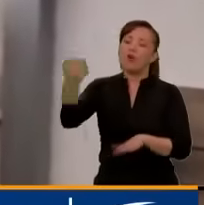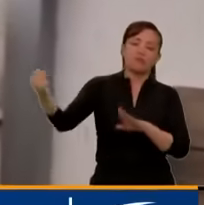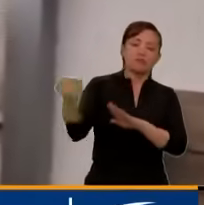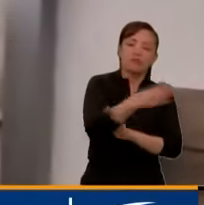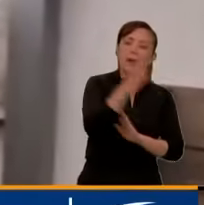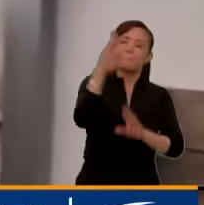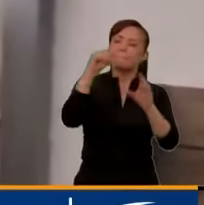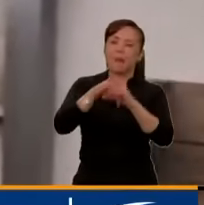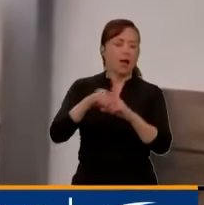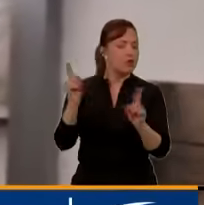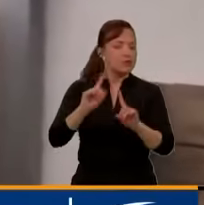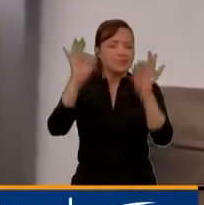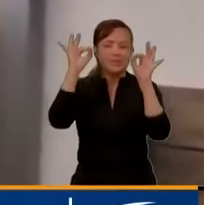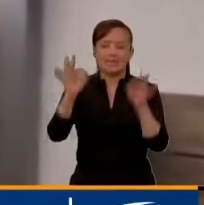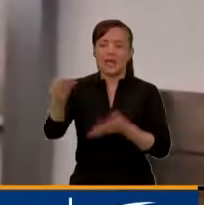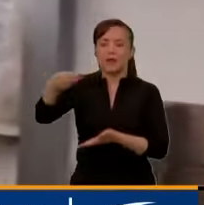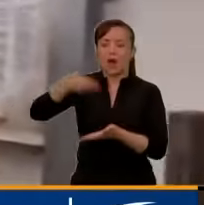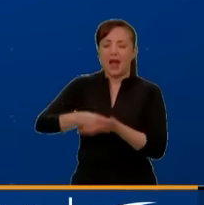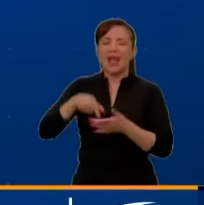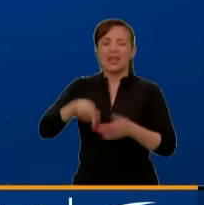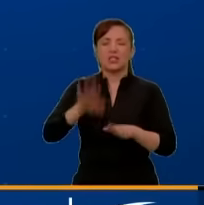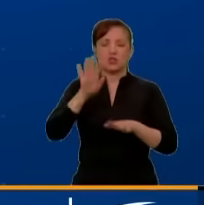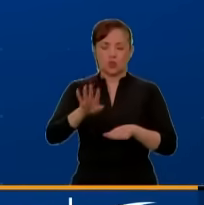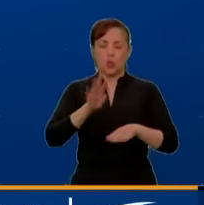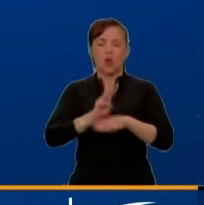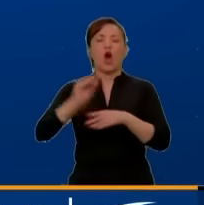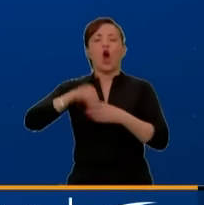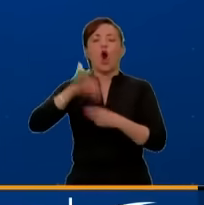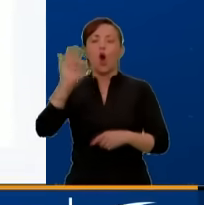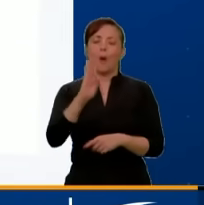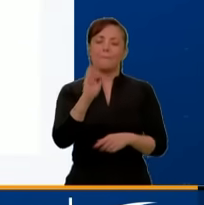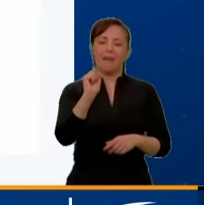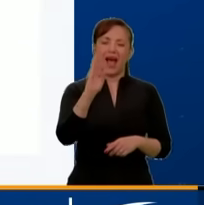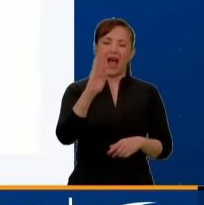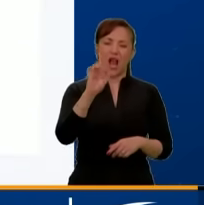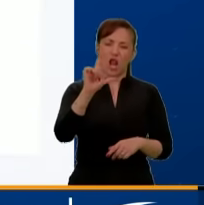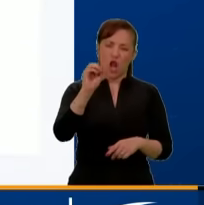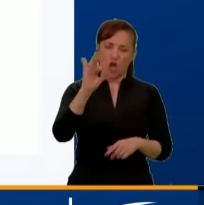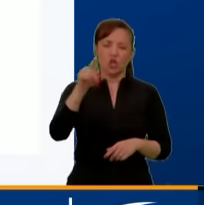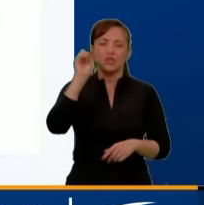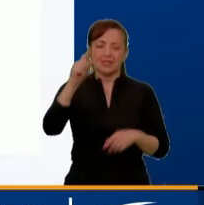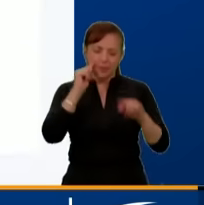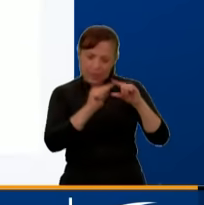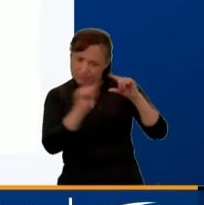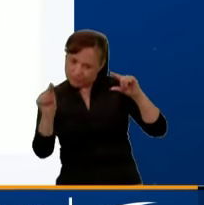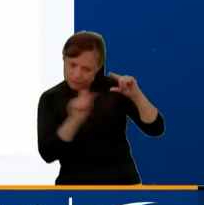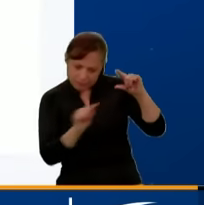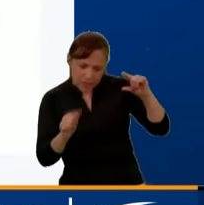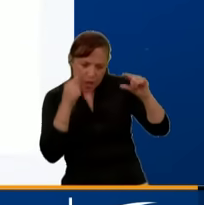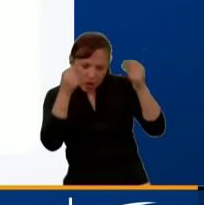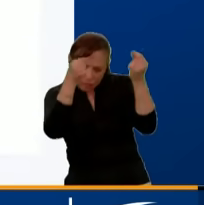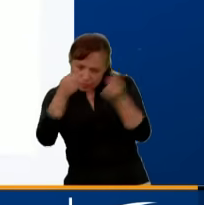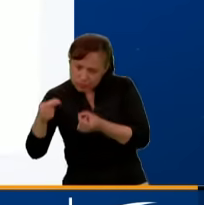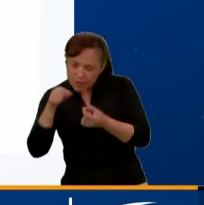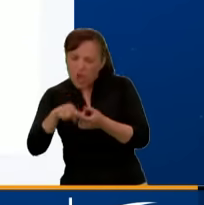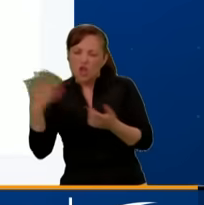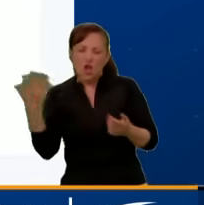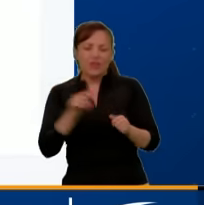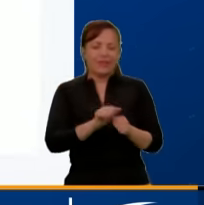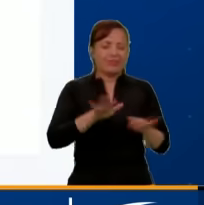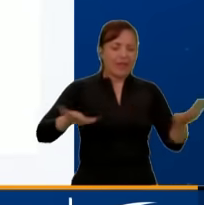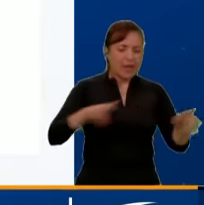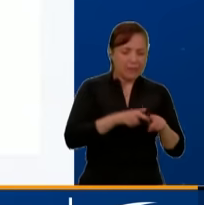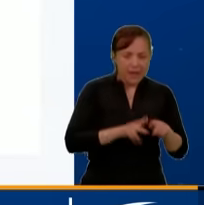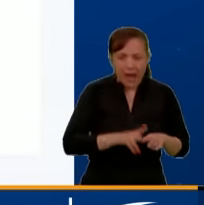cuenta bancaria, siempre son pagos online o Baloto y efectivo. Pónganle mucha atención al resumen del viaje que eligieron, es decir, desde qué terminal salen, a qué